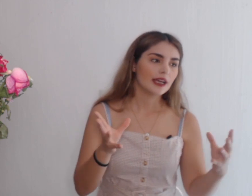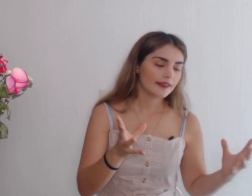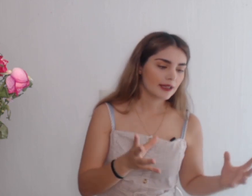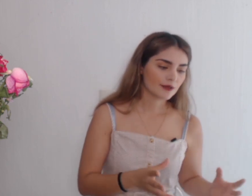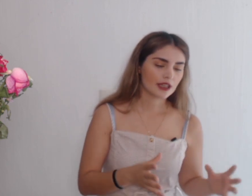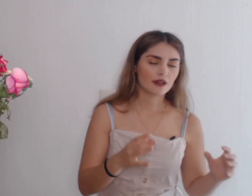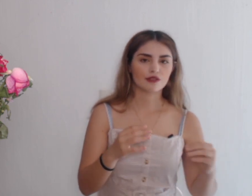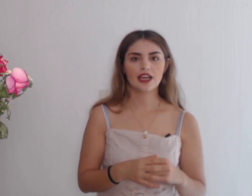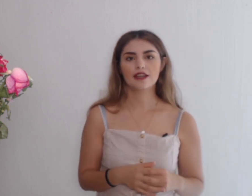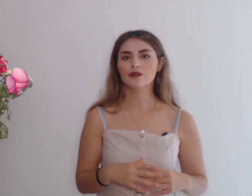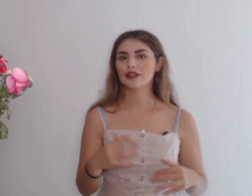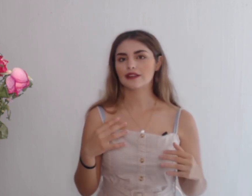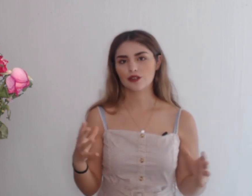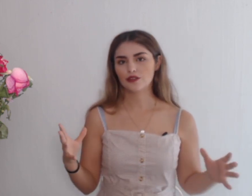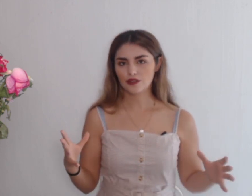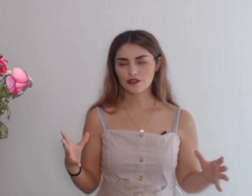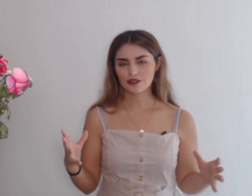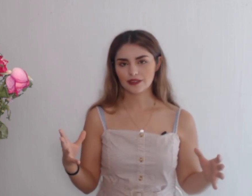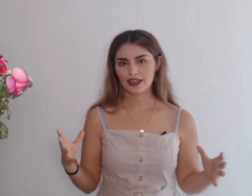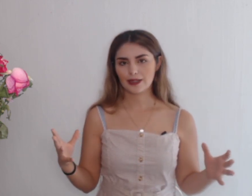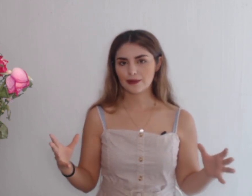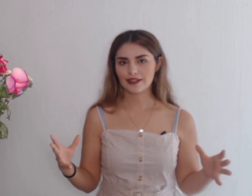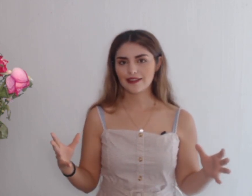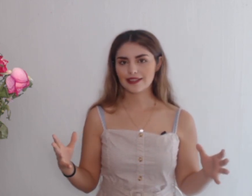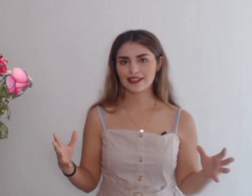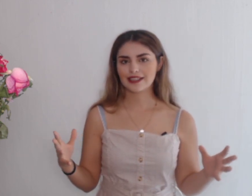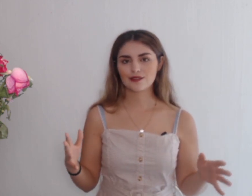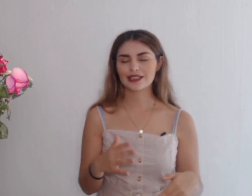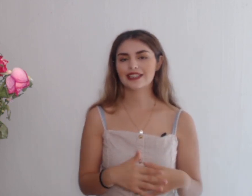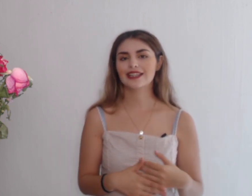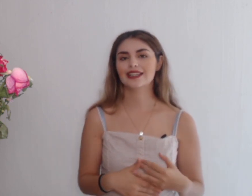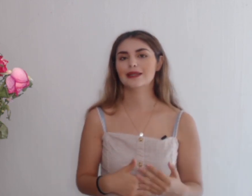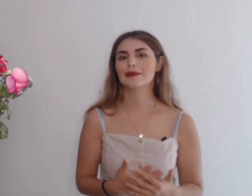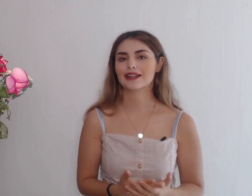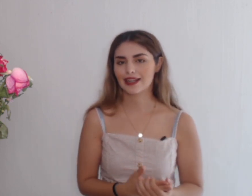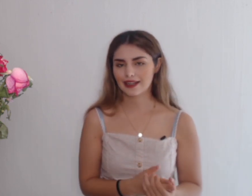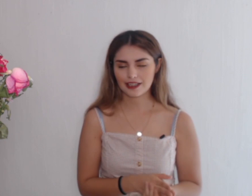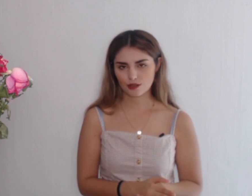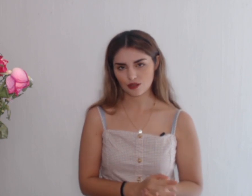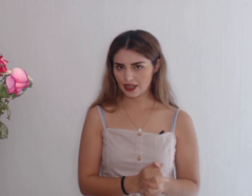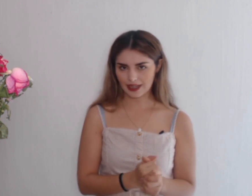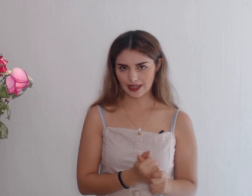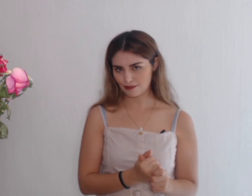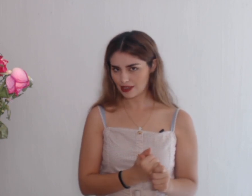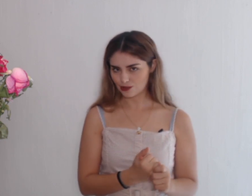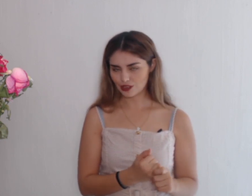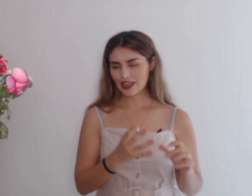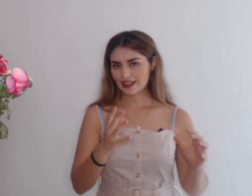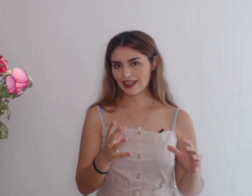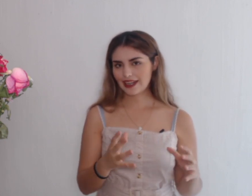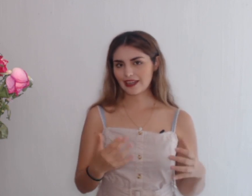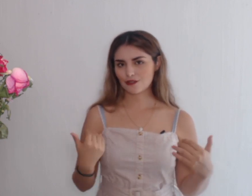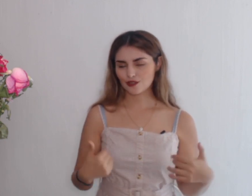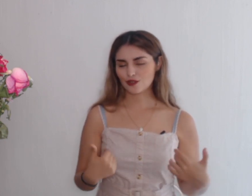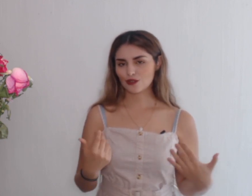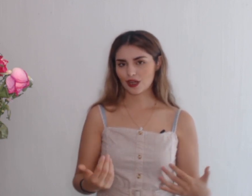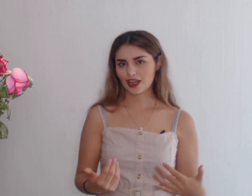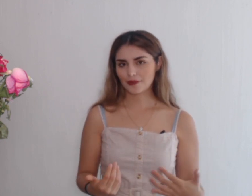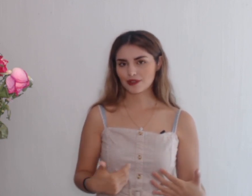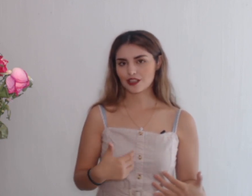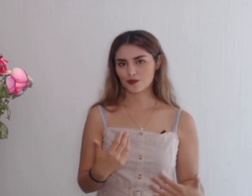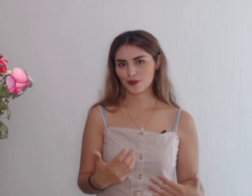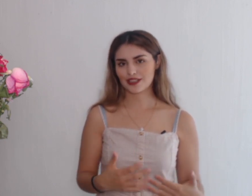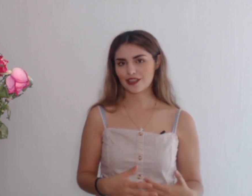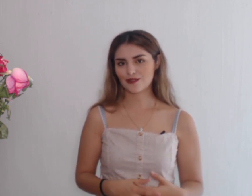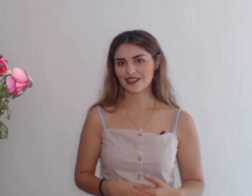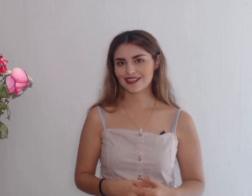ejemplo, tenemos a Lozano, entre otros, que la verdad es que no se quieren embarrar ni ensuciar las manos. Quieren que nosotros lo